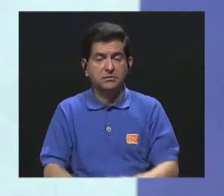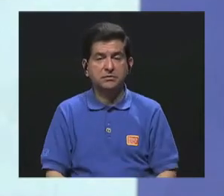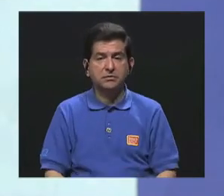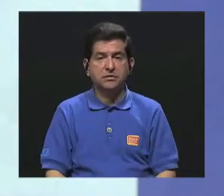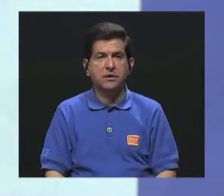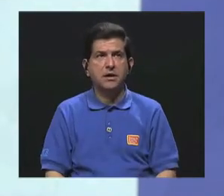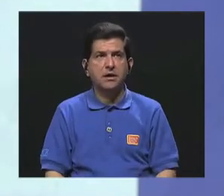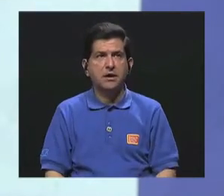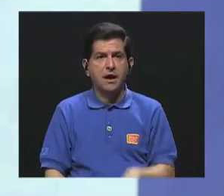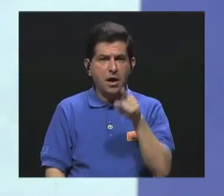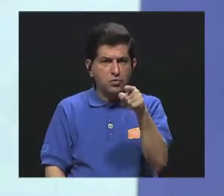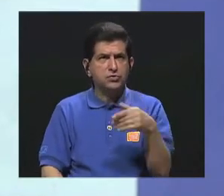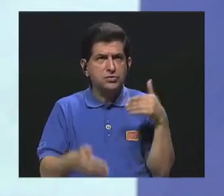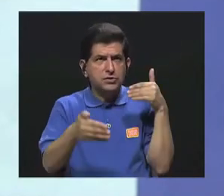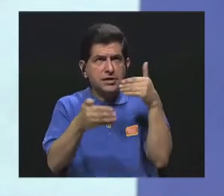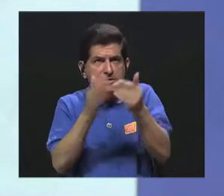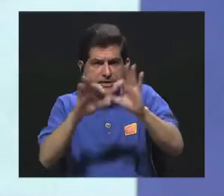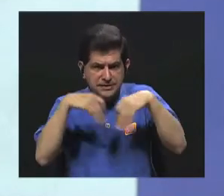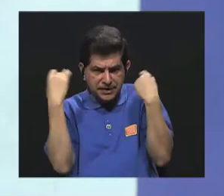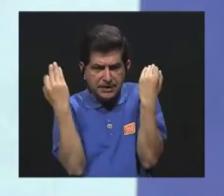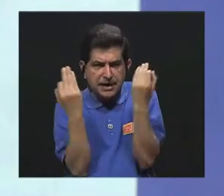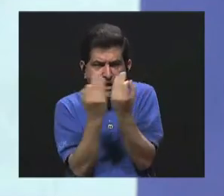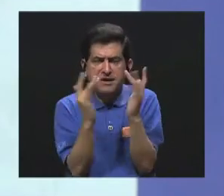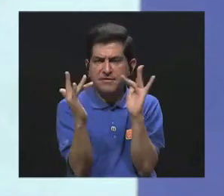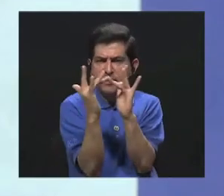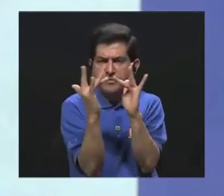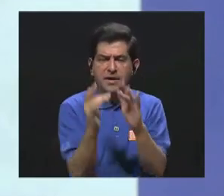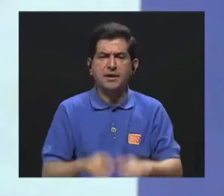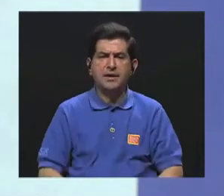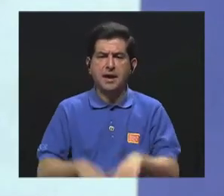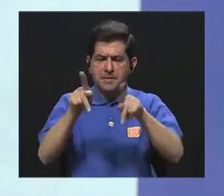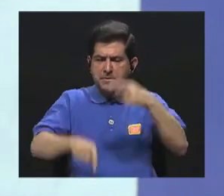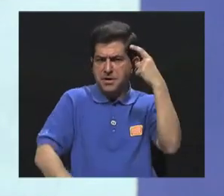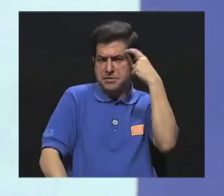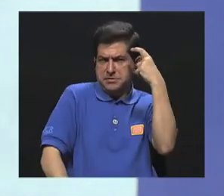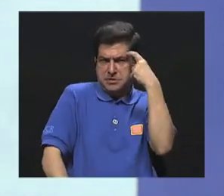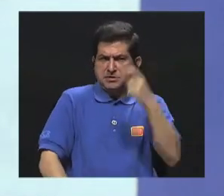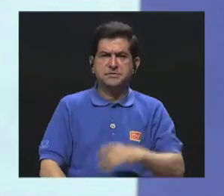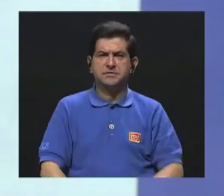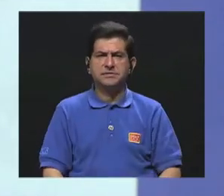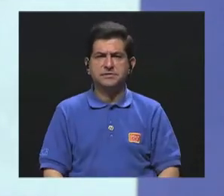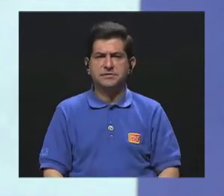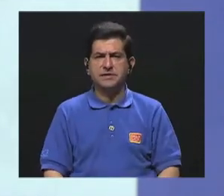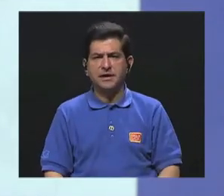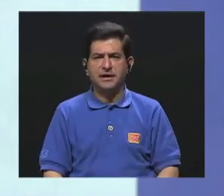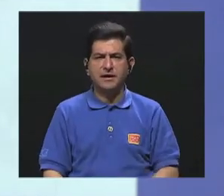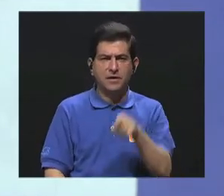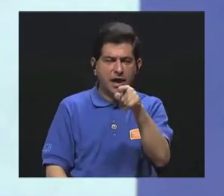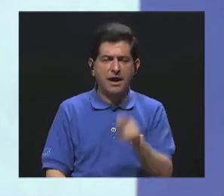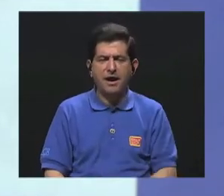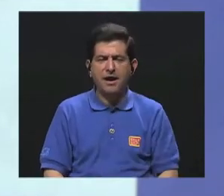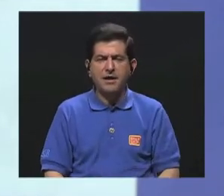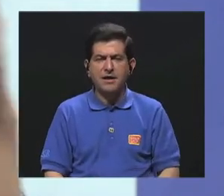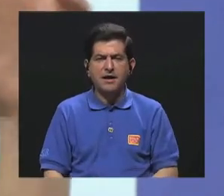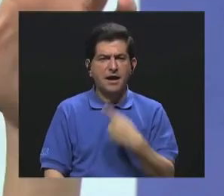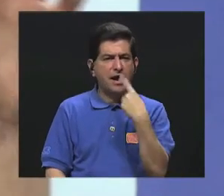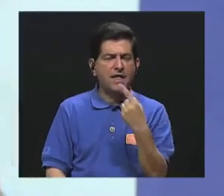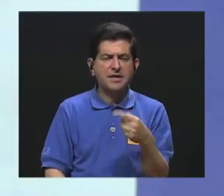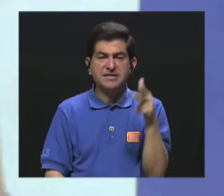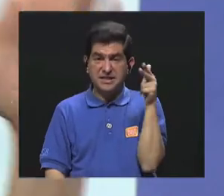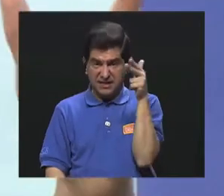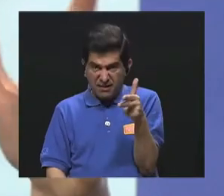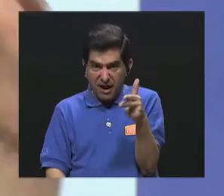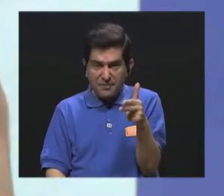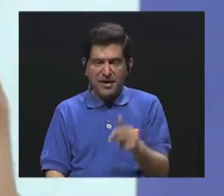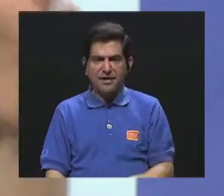cuando incluso te acercas a las familias y todo, muchos piensan que, porque lo que registran cuando vos decís una cámara